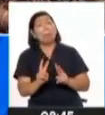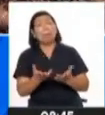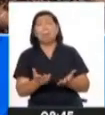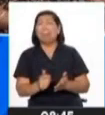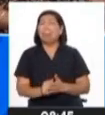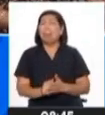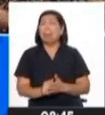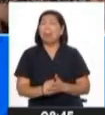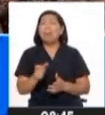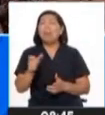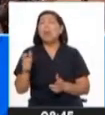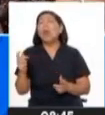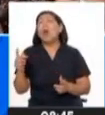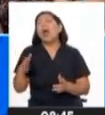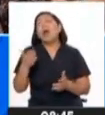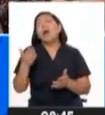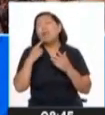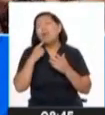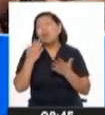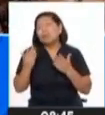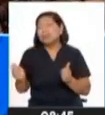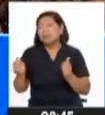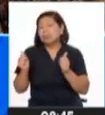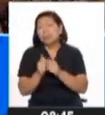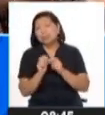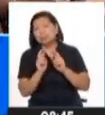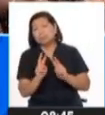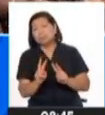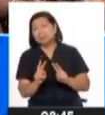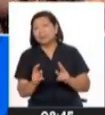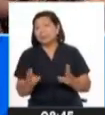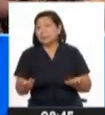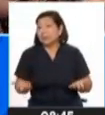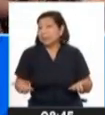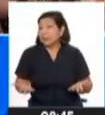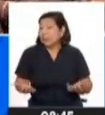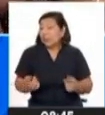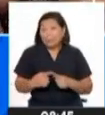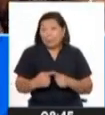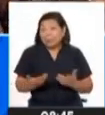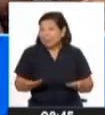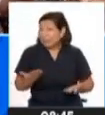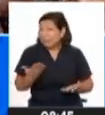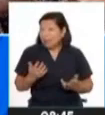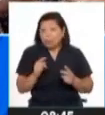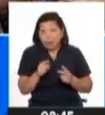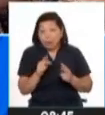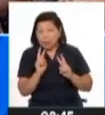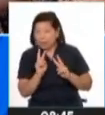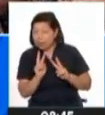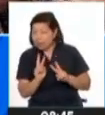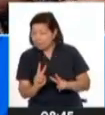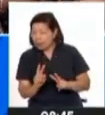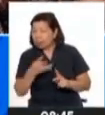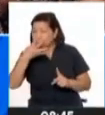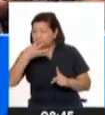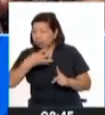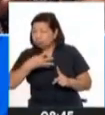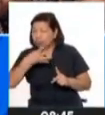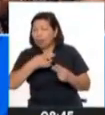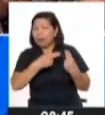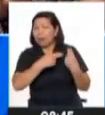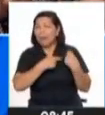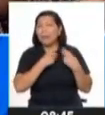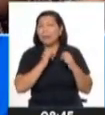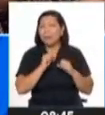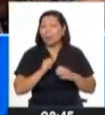con una cuidadora, pero somos expectantes de lo que podría estar ocurriendo y hay que estar atentos y también